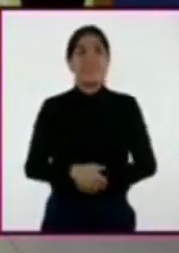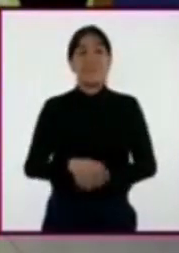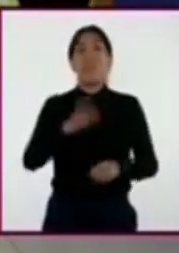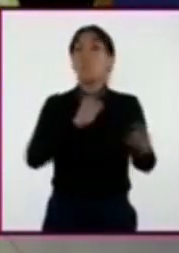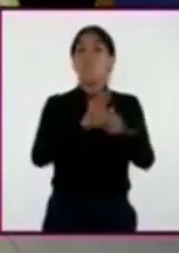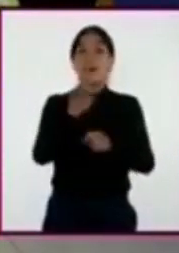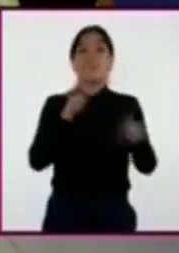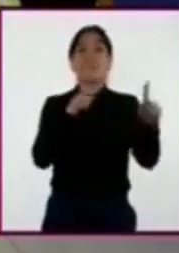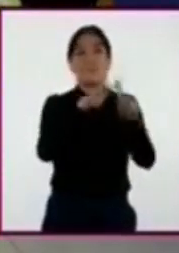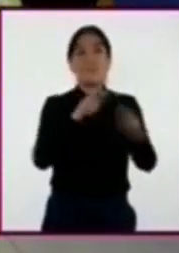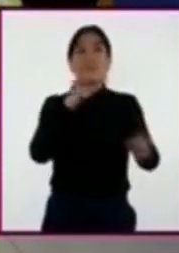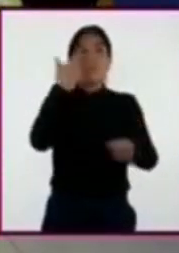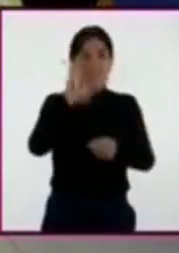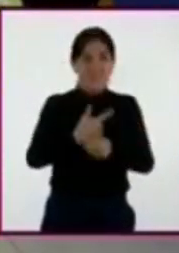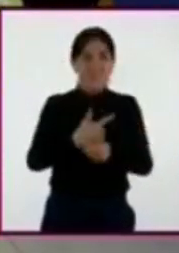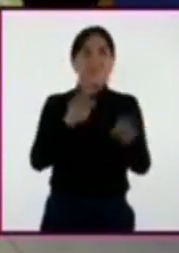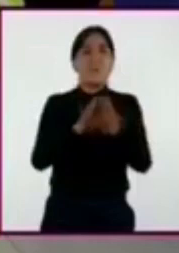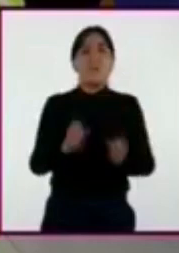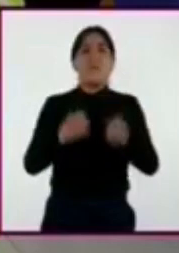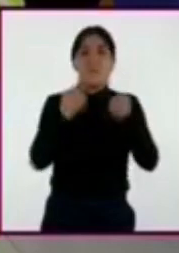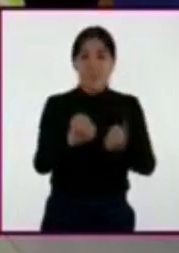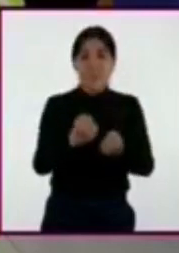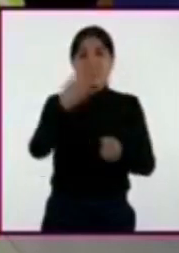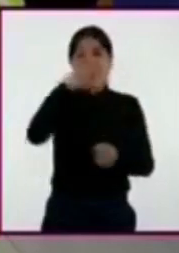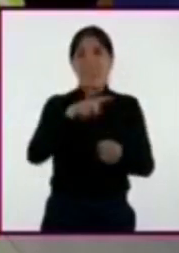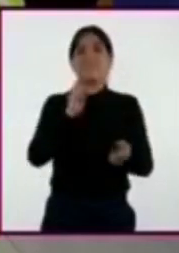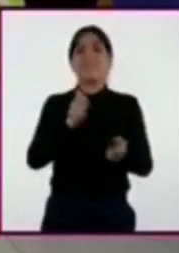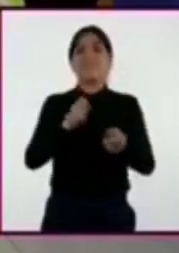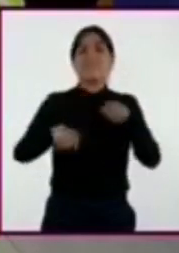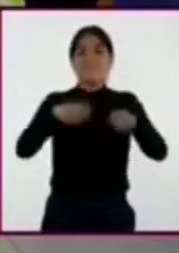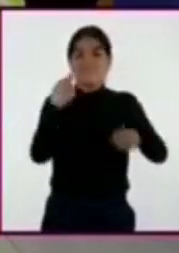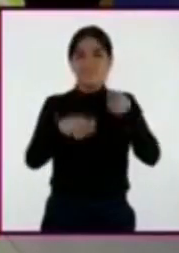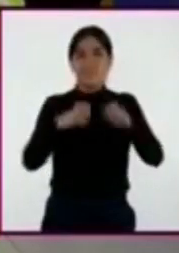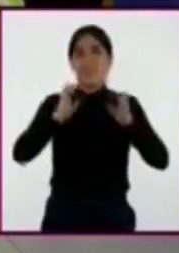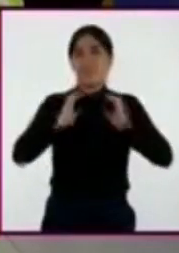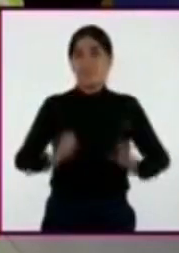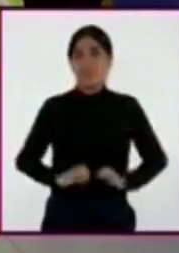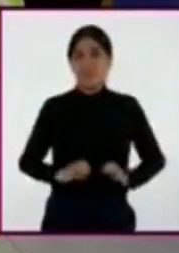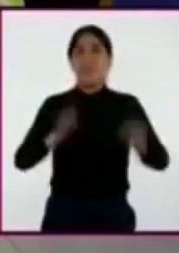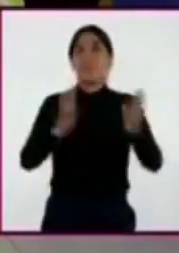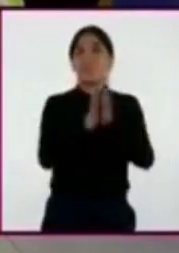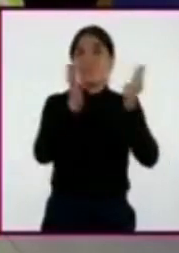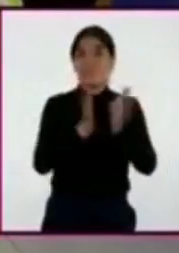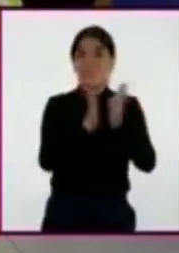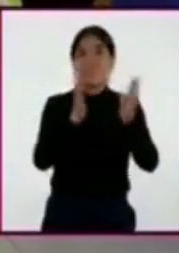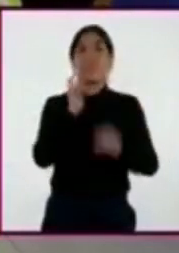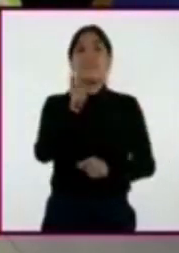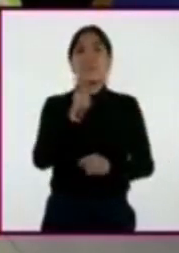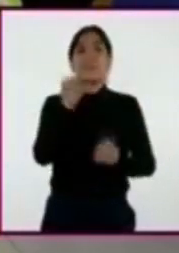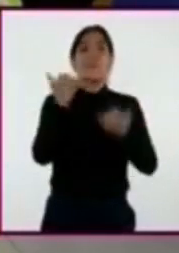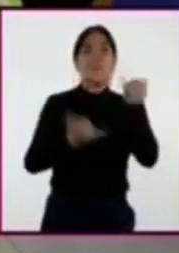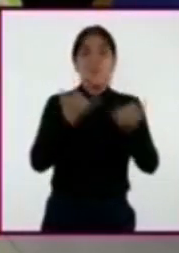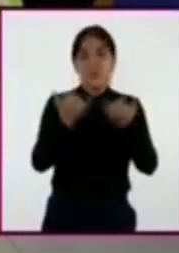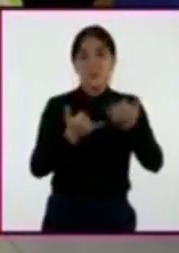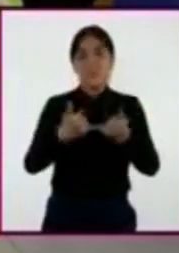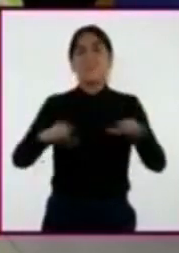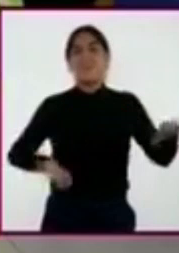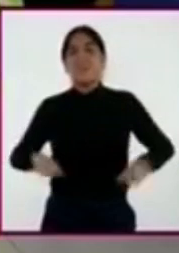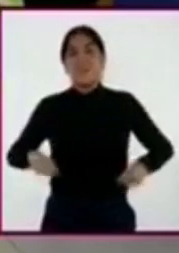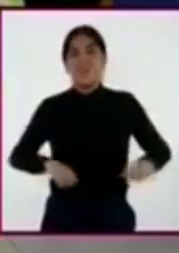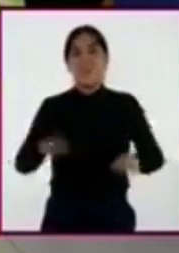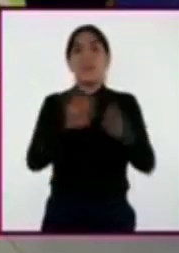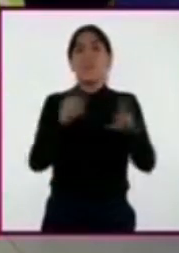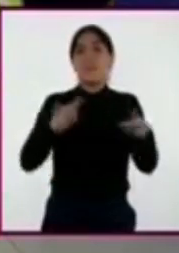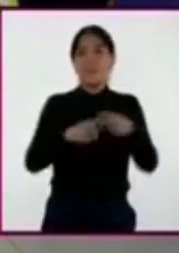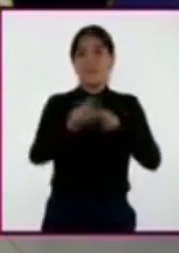propósito es descubrir, fortalecer y valorar sus habilidades y destrezas motrices al participar en juegos y actividades de